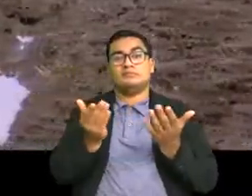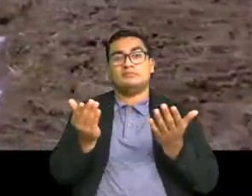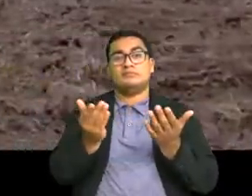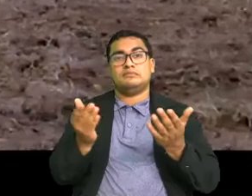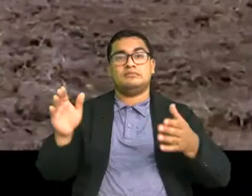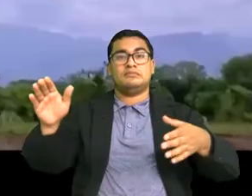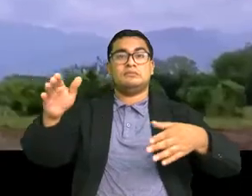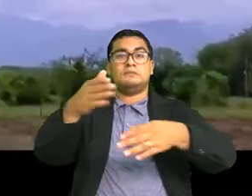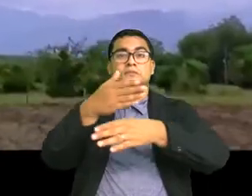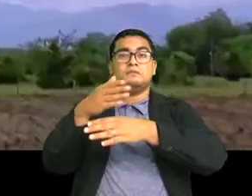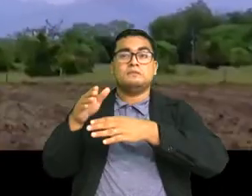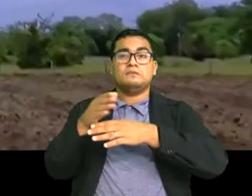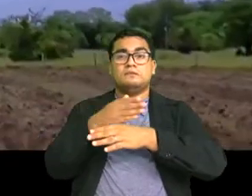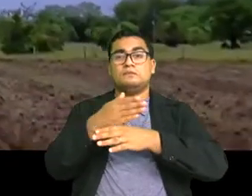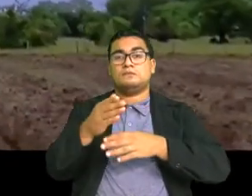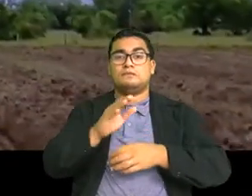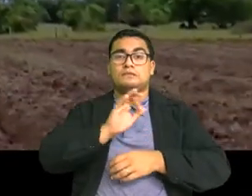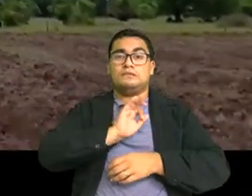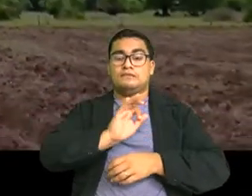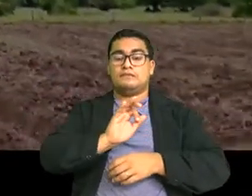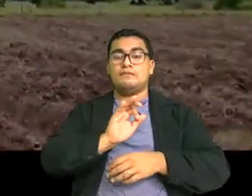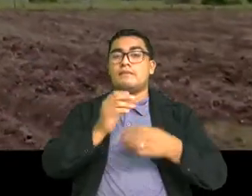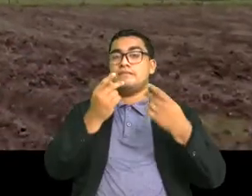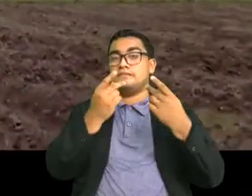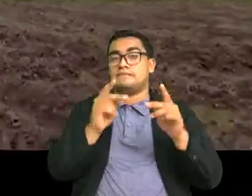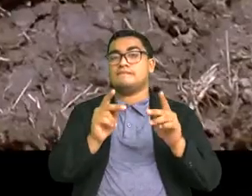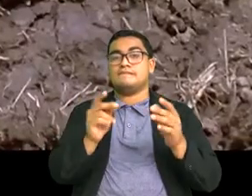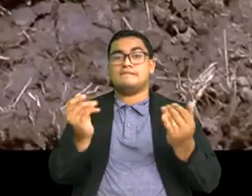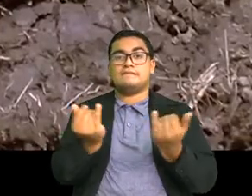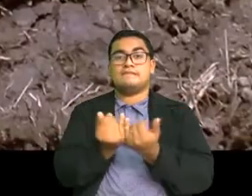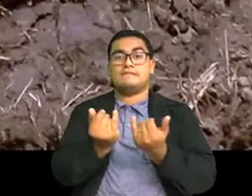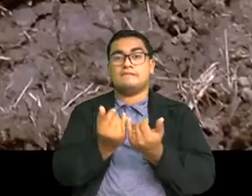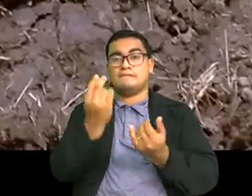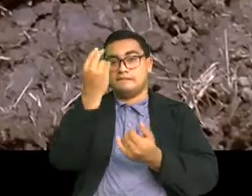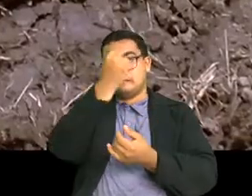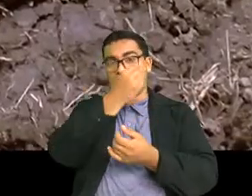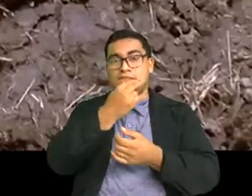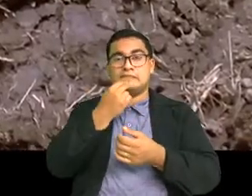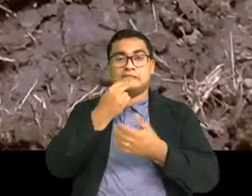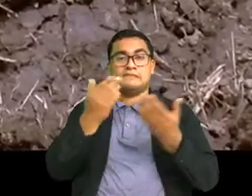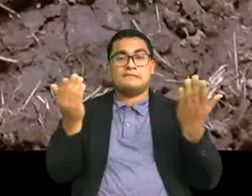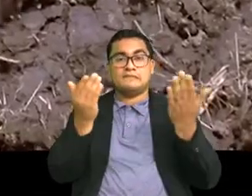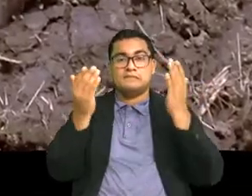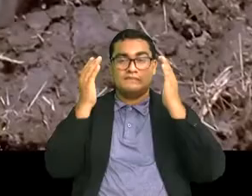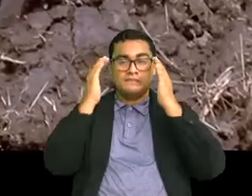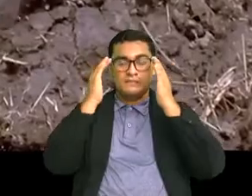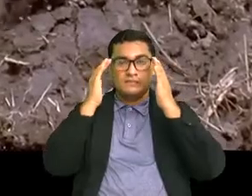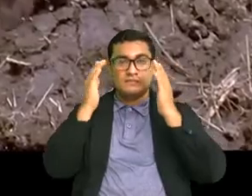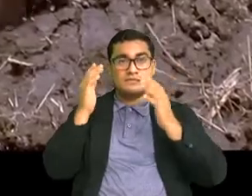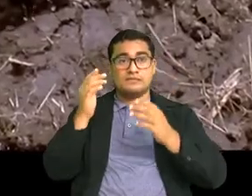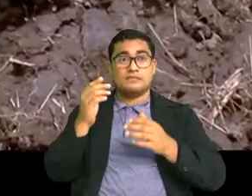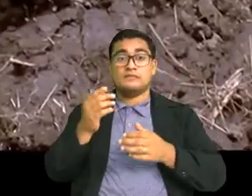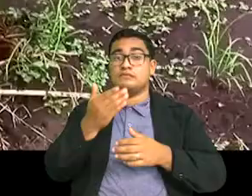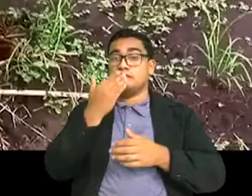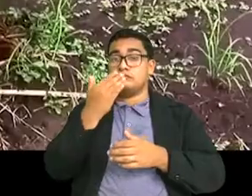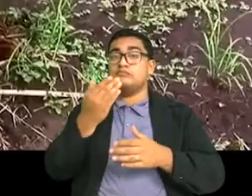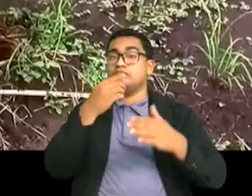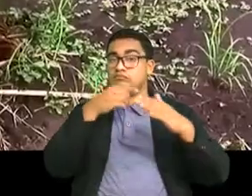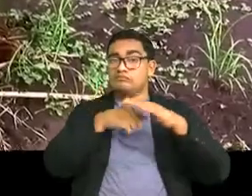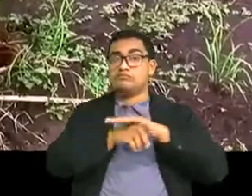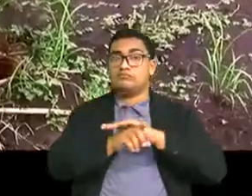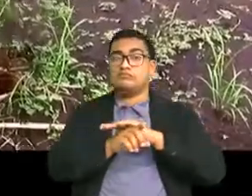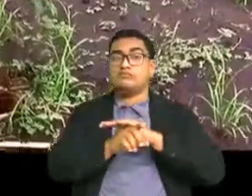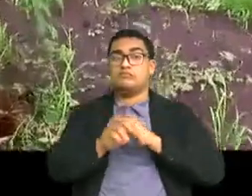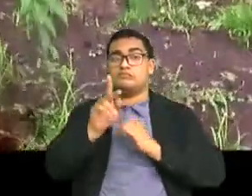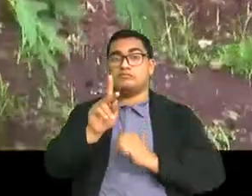diversificados dentro de una finca pero también consultarle a partir de las perspectivas podríamos decir que se está cumpliendo la meta planteada para este